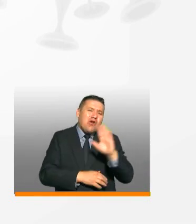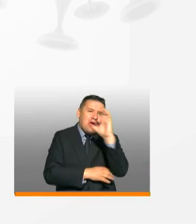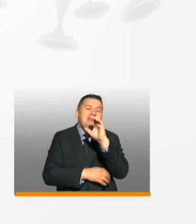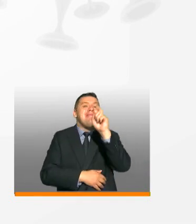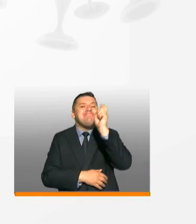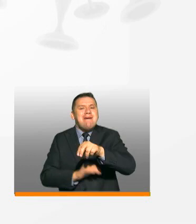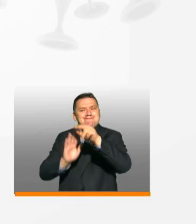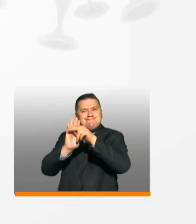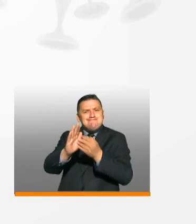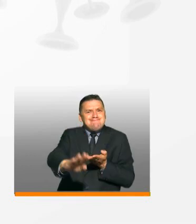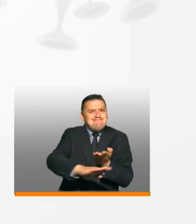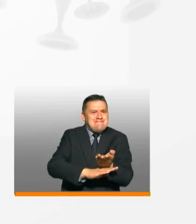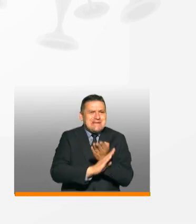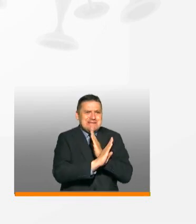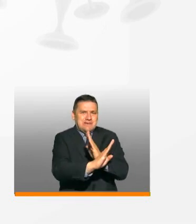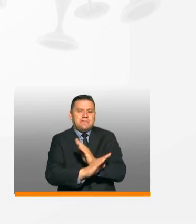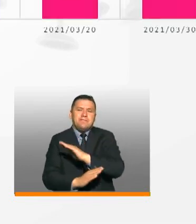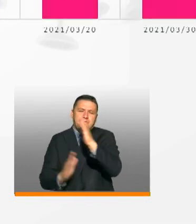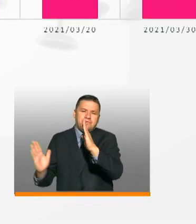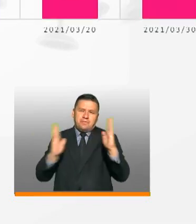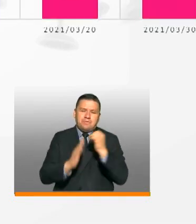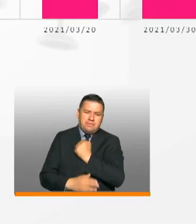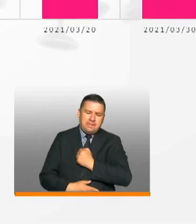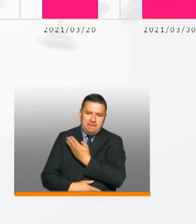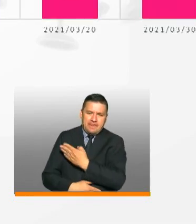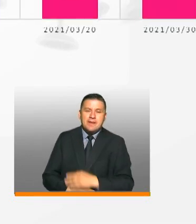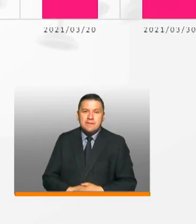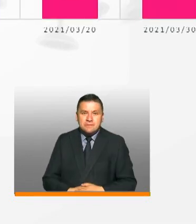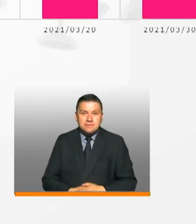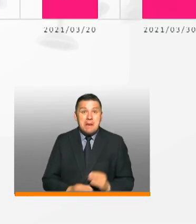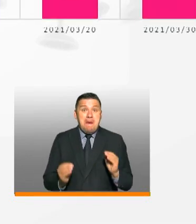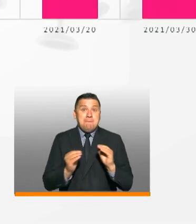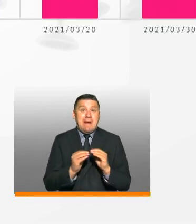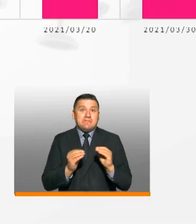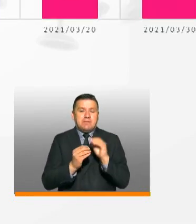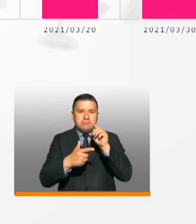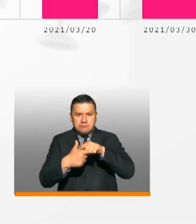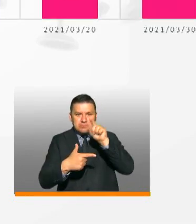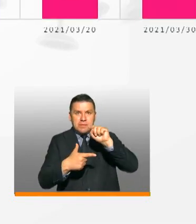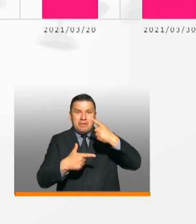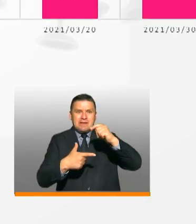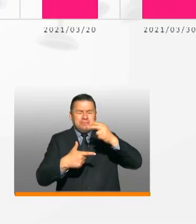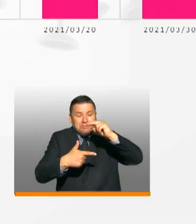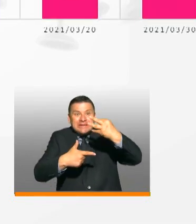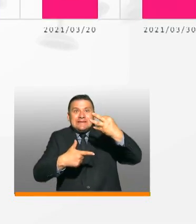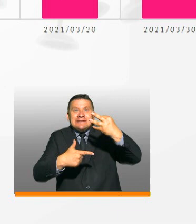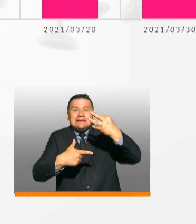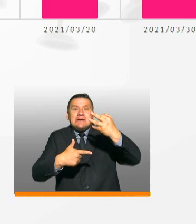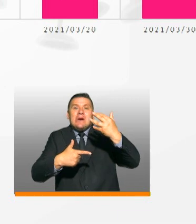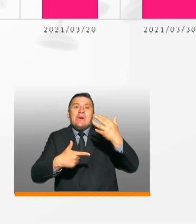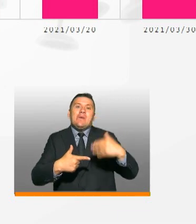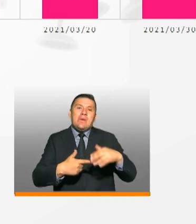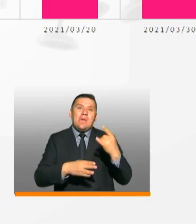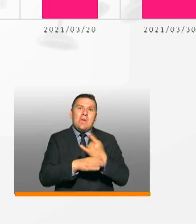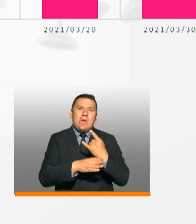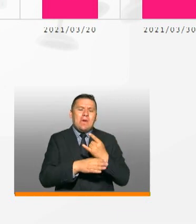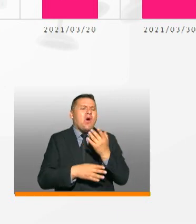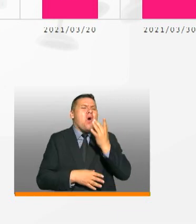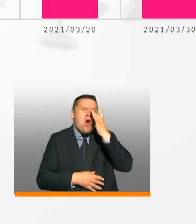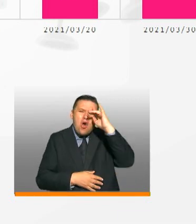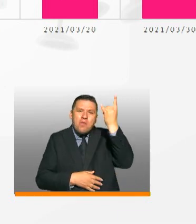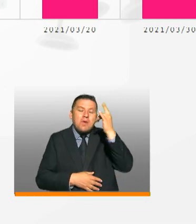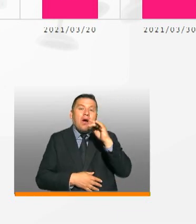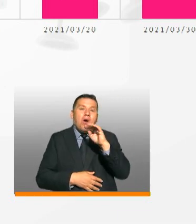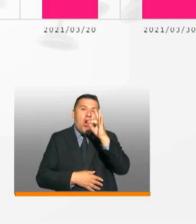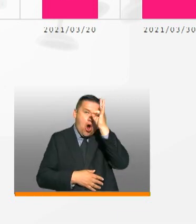tomar medidas preventivas. La siguiente, por favor. Este aumento de casos nos ha traído un mayor uso de las unidades de